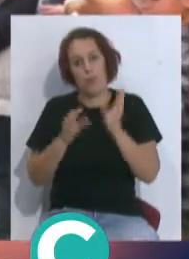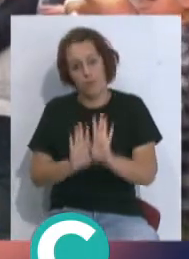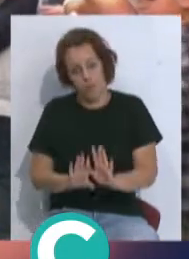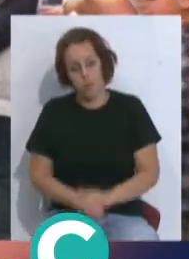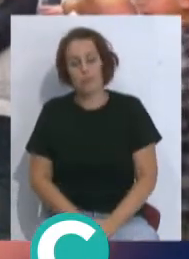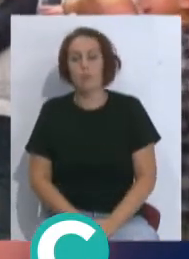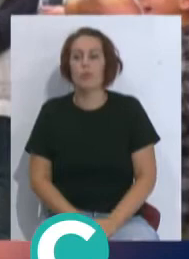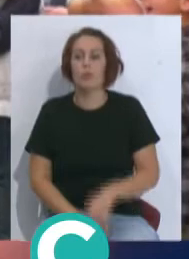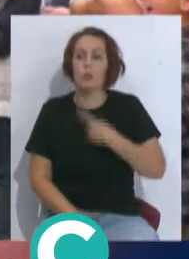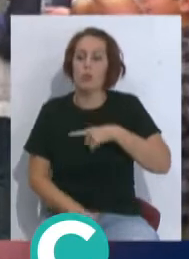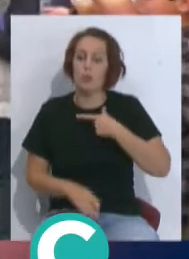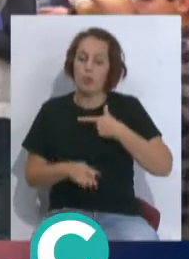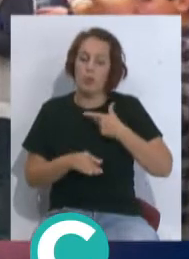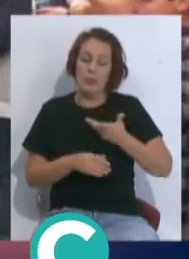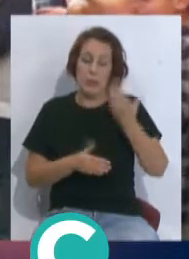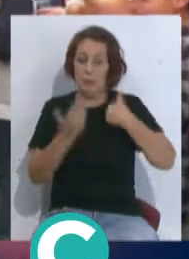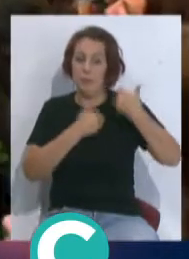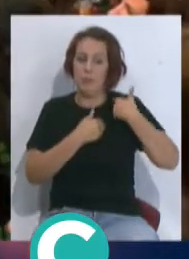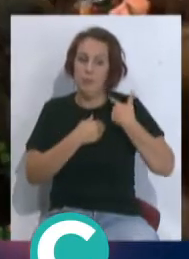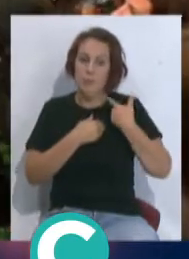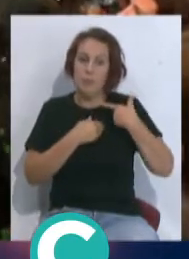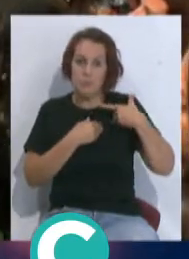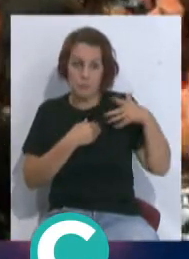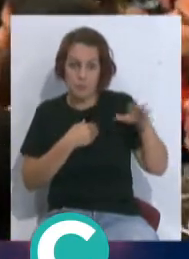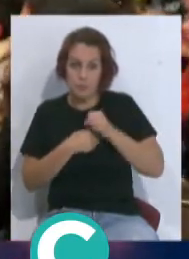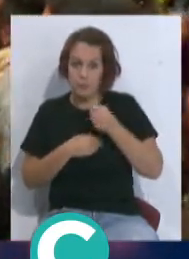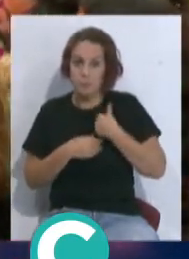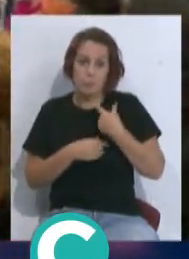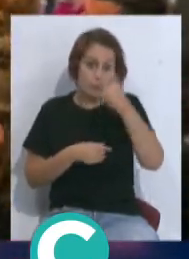ahí. Estamos tirando de archivo y a mí no sé ustedes, pero se me están cayendo dos lagrimones